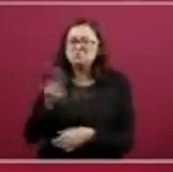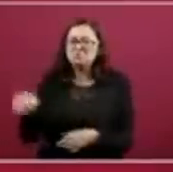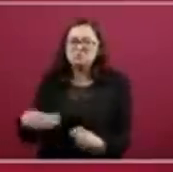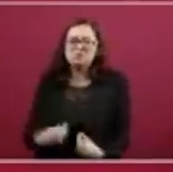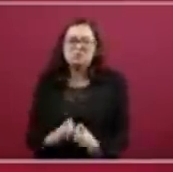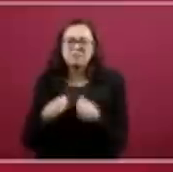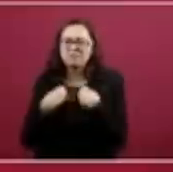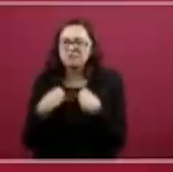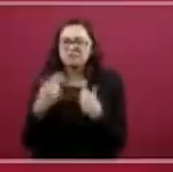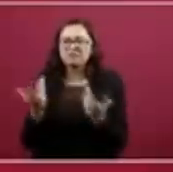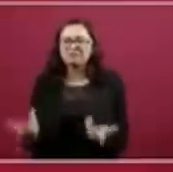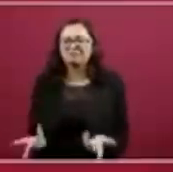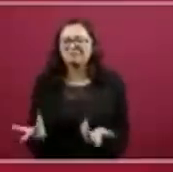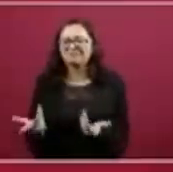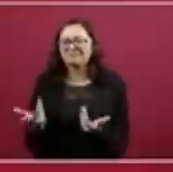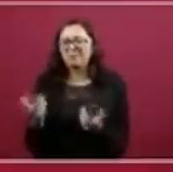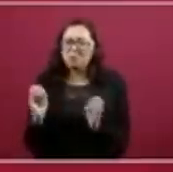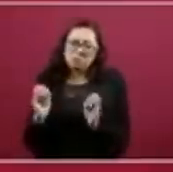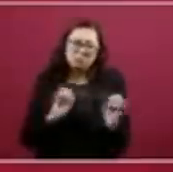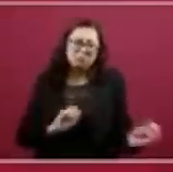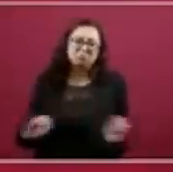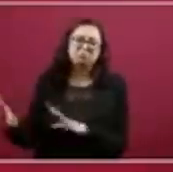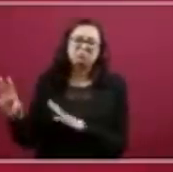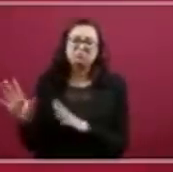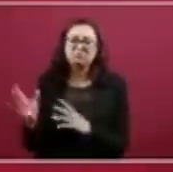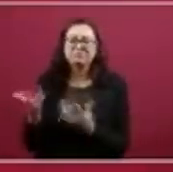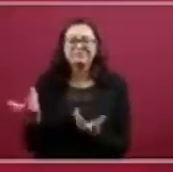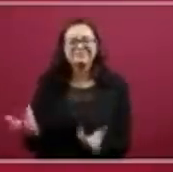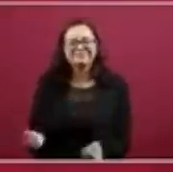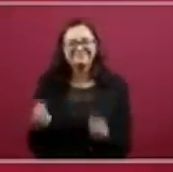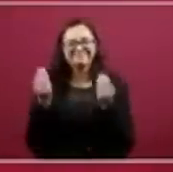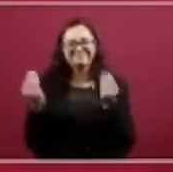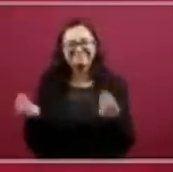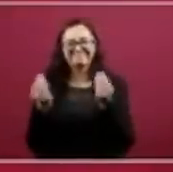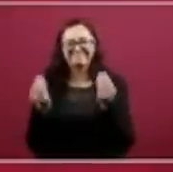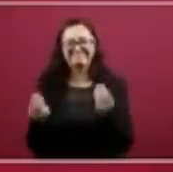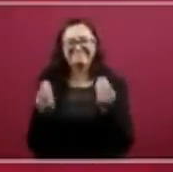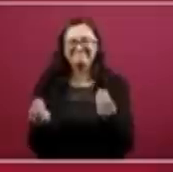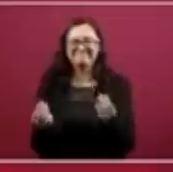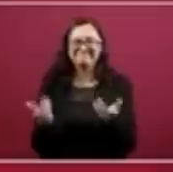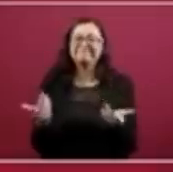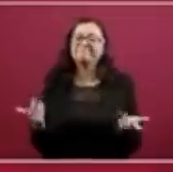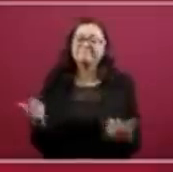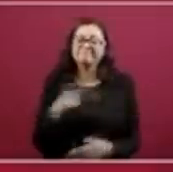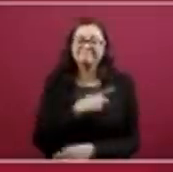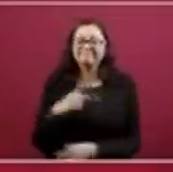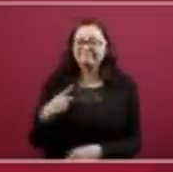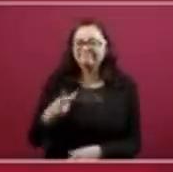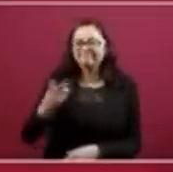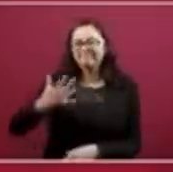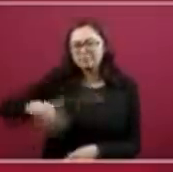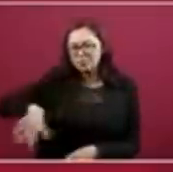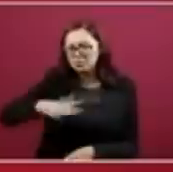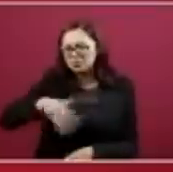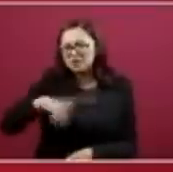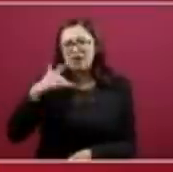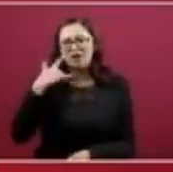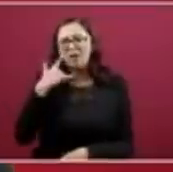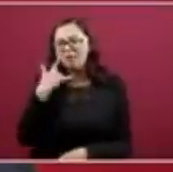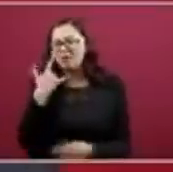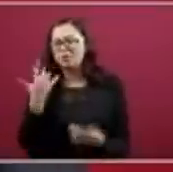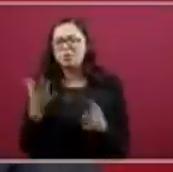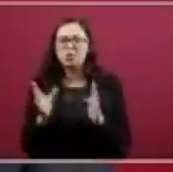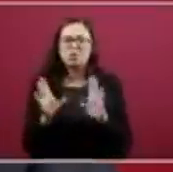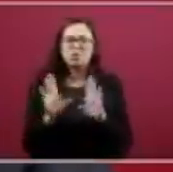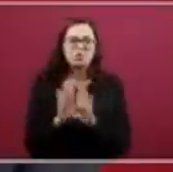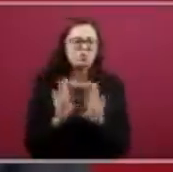hay miles de departamentos abandonados, y tenemos que buscar la forma de